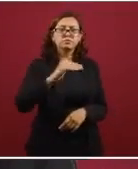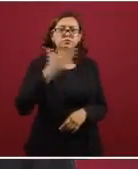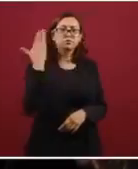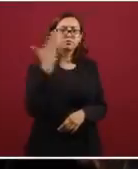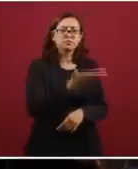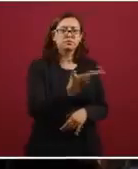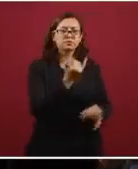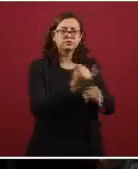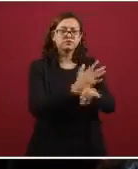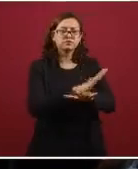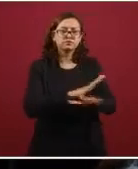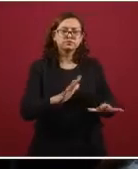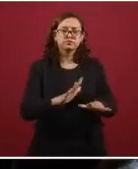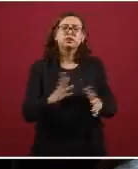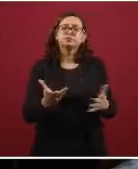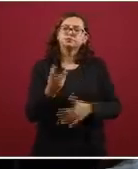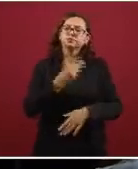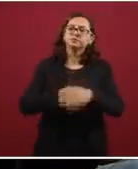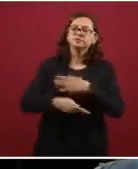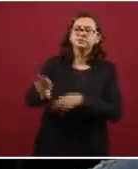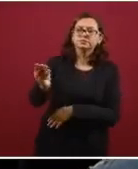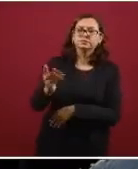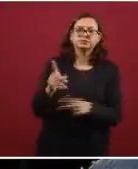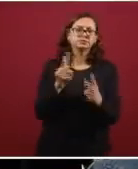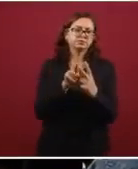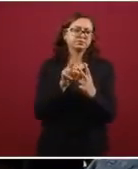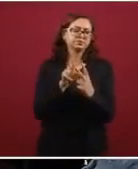son los dos casos.